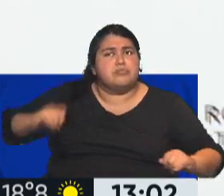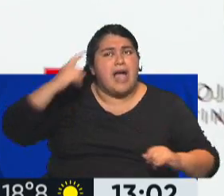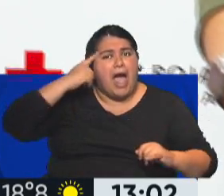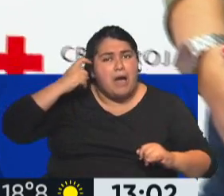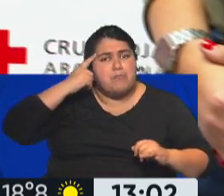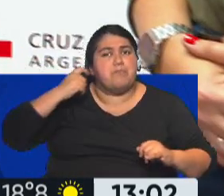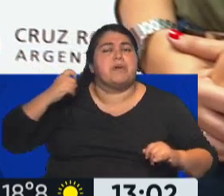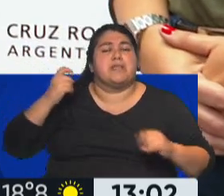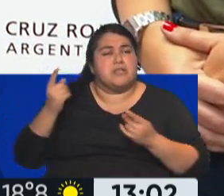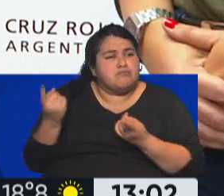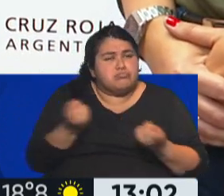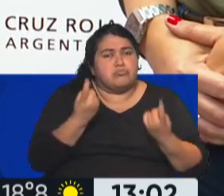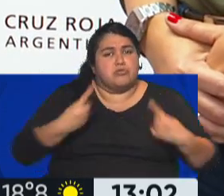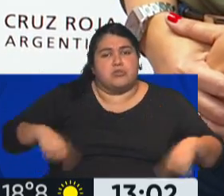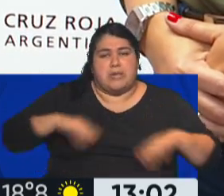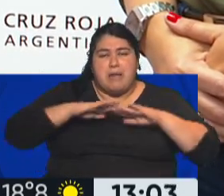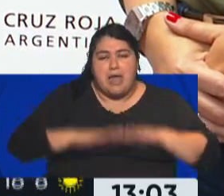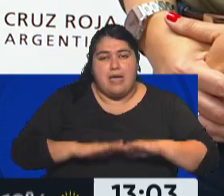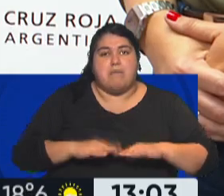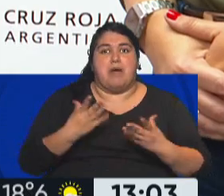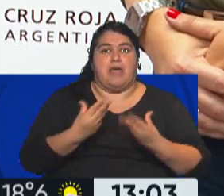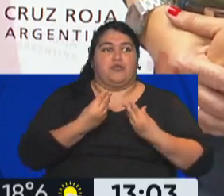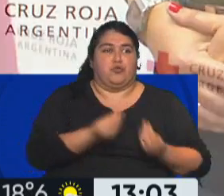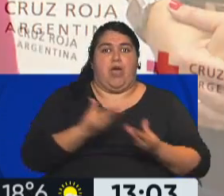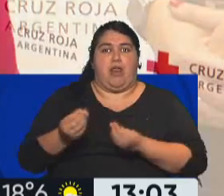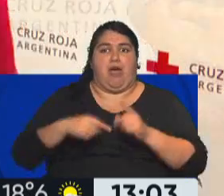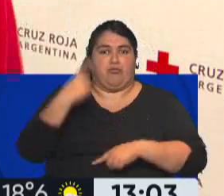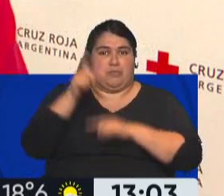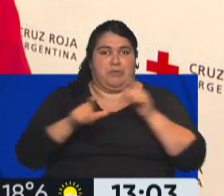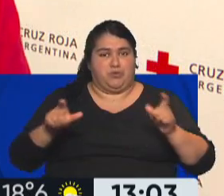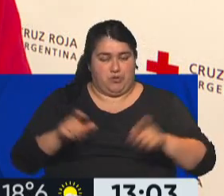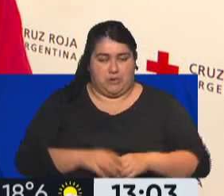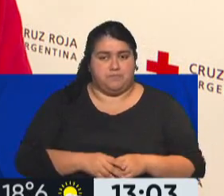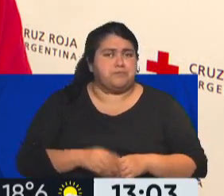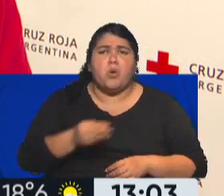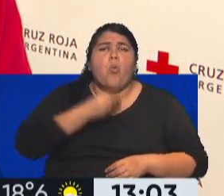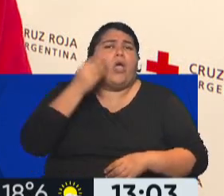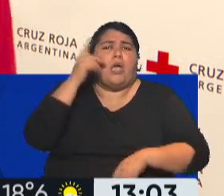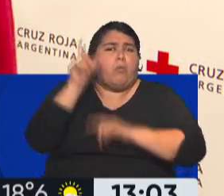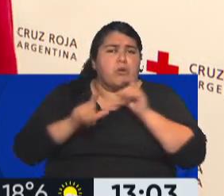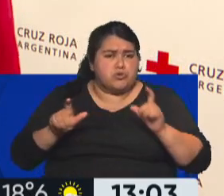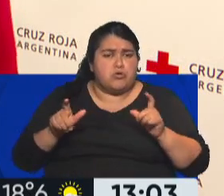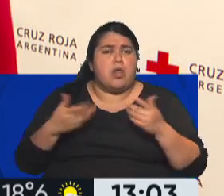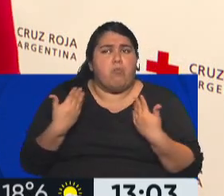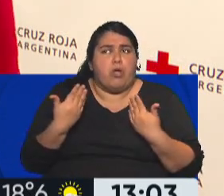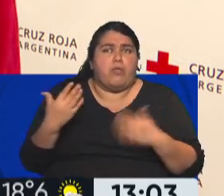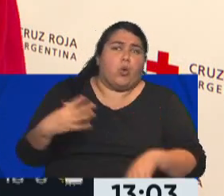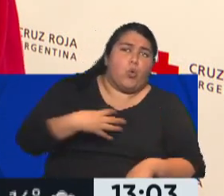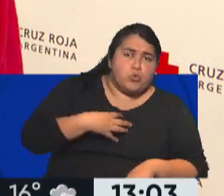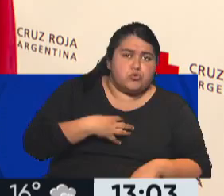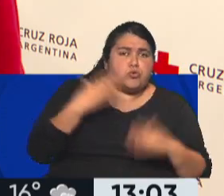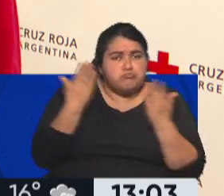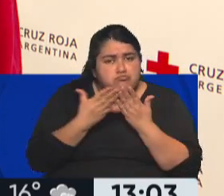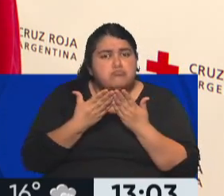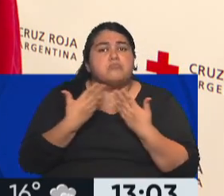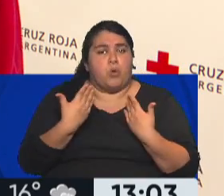necesarios para animarse a ayudar a otros cualquier persona lo puede lo puede digamos tomar un curso y en la